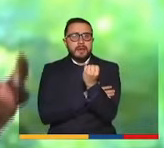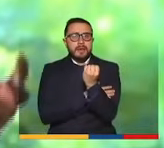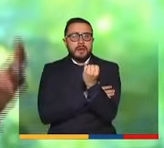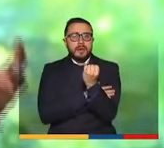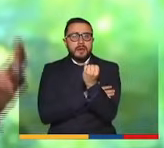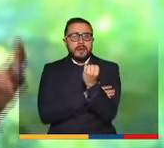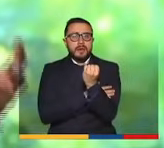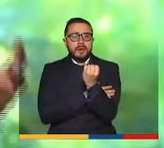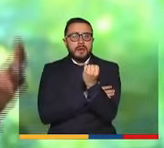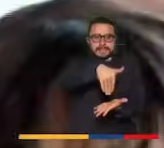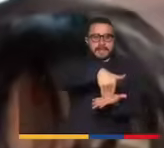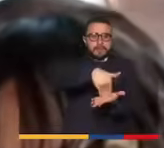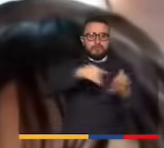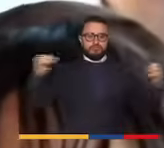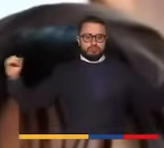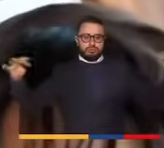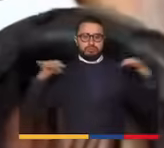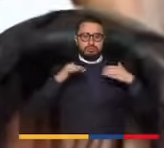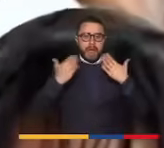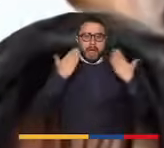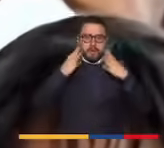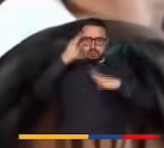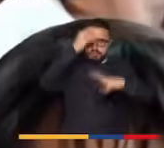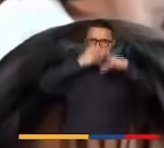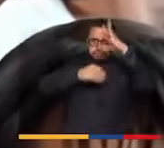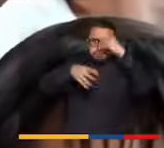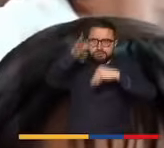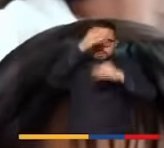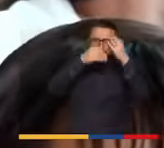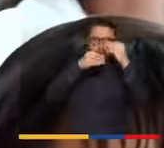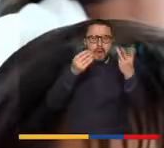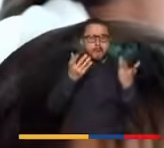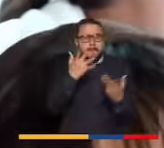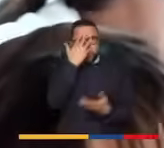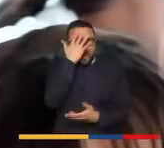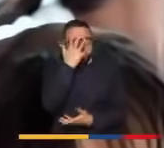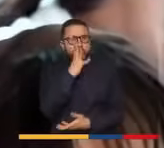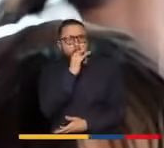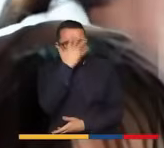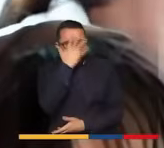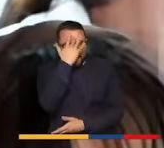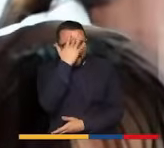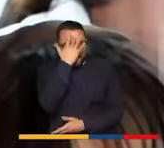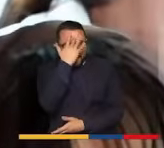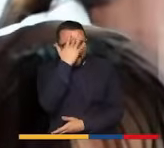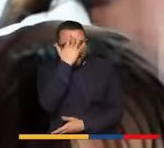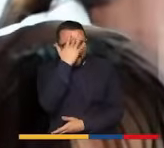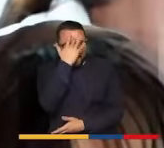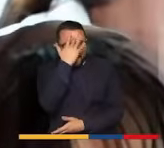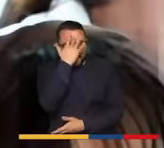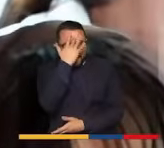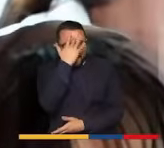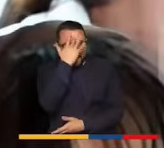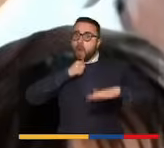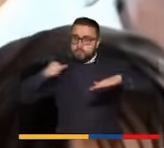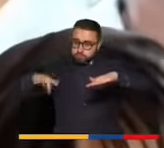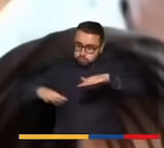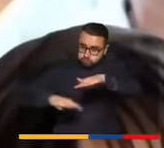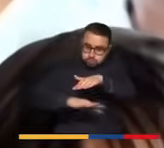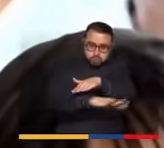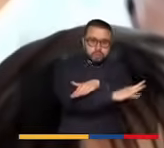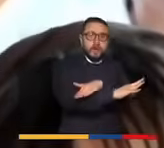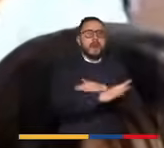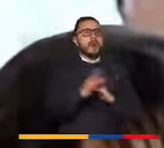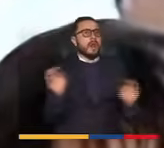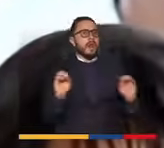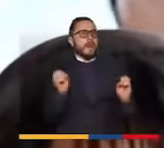saber campesino? ¿Cuál es la razón por la cual no puede haber un acueducto o no puede haber